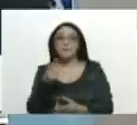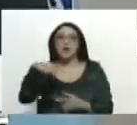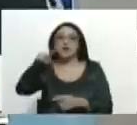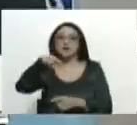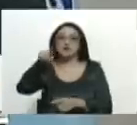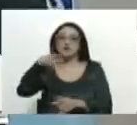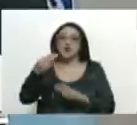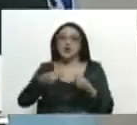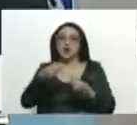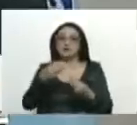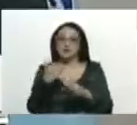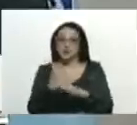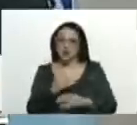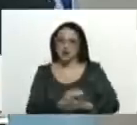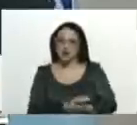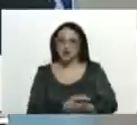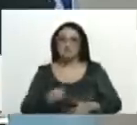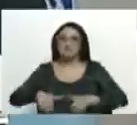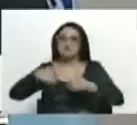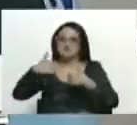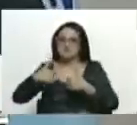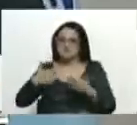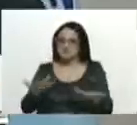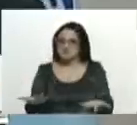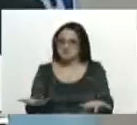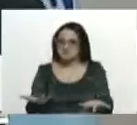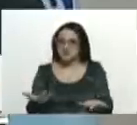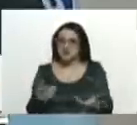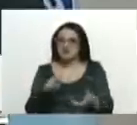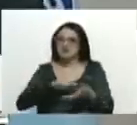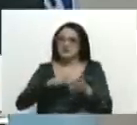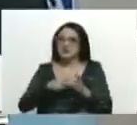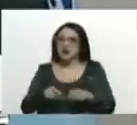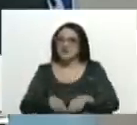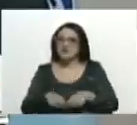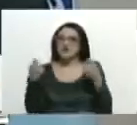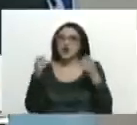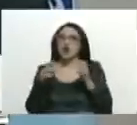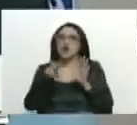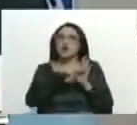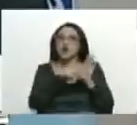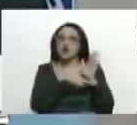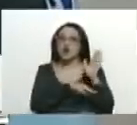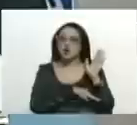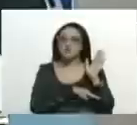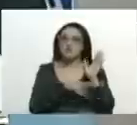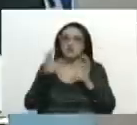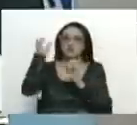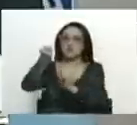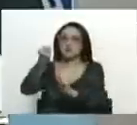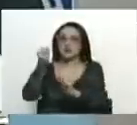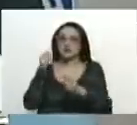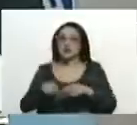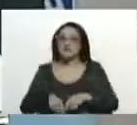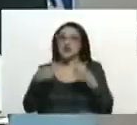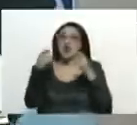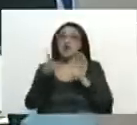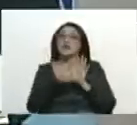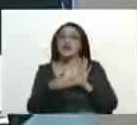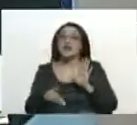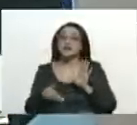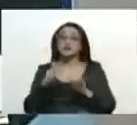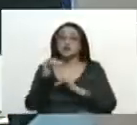hacen en sus países eso viola toda Norma diplomática y viola el derecho internacional